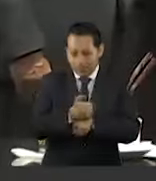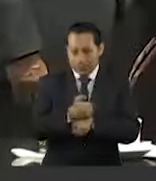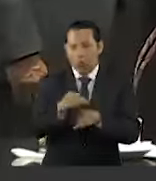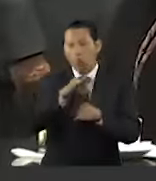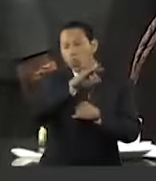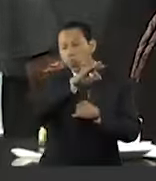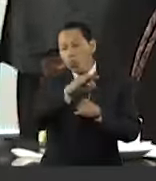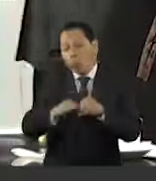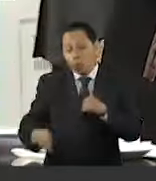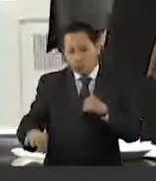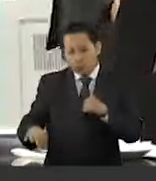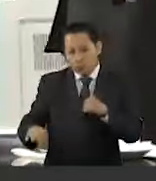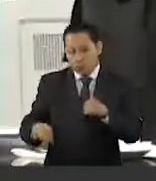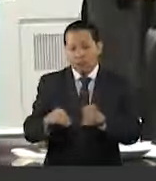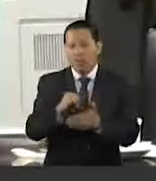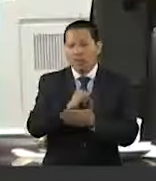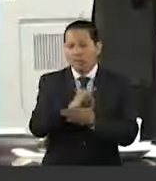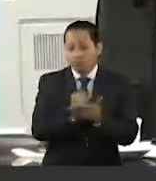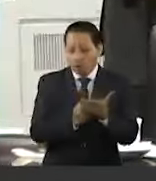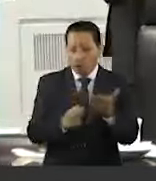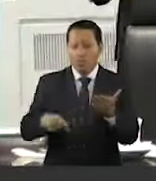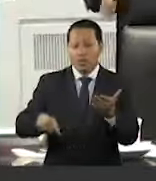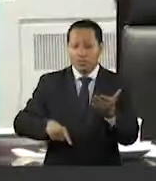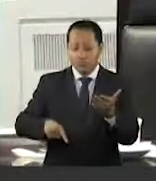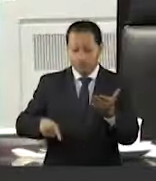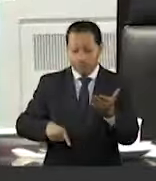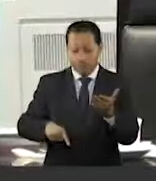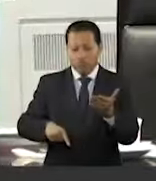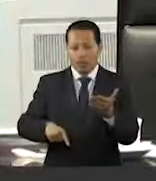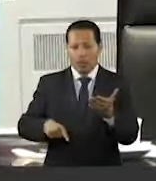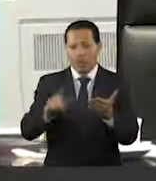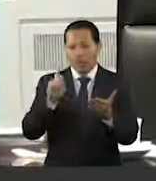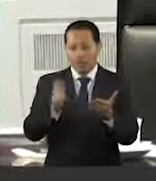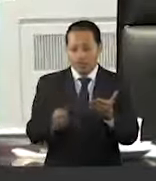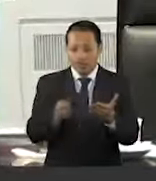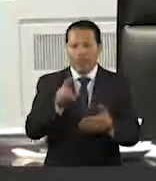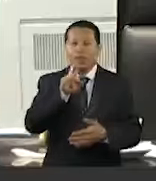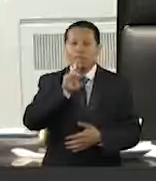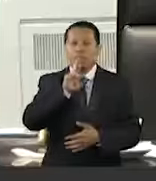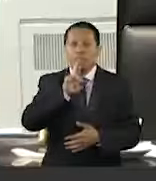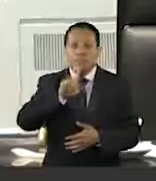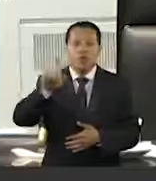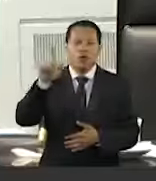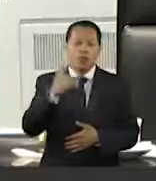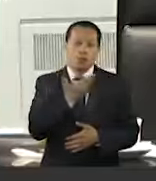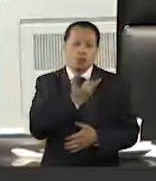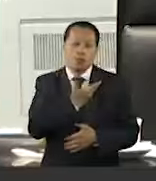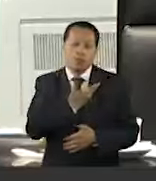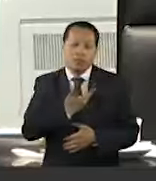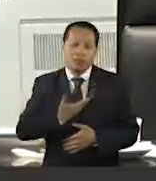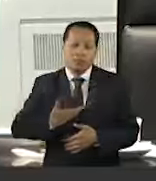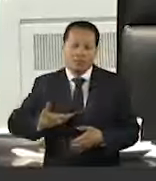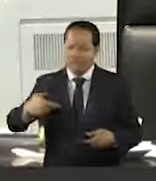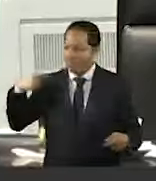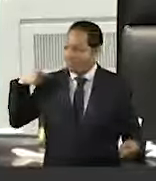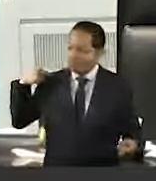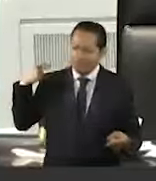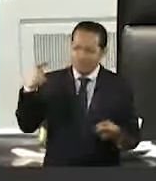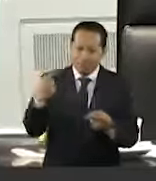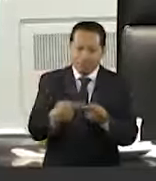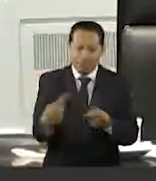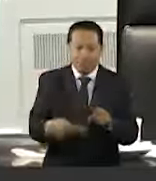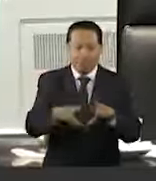último informe de gobierno del mejor presidente que ha tenido este